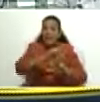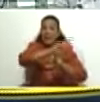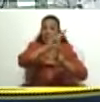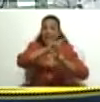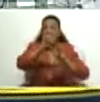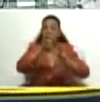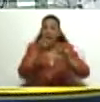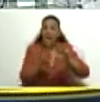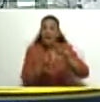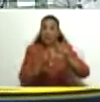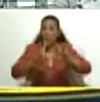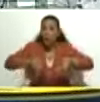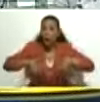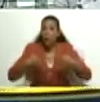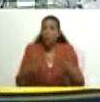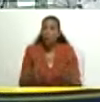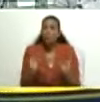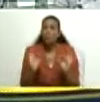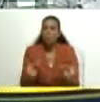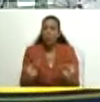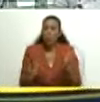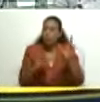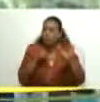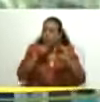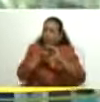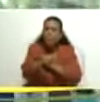3 R's actualizadas para entrar